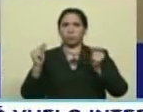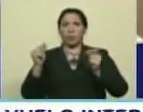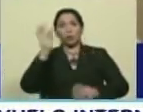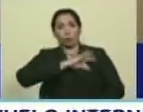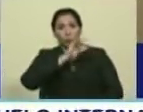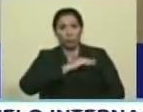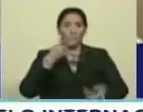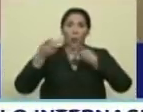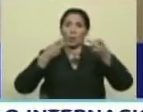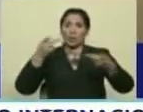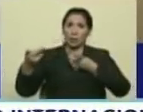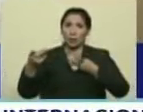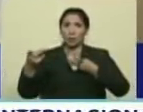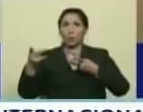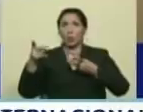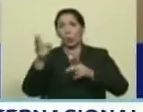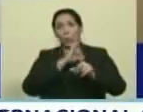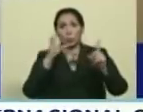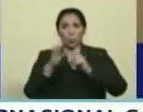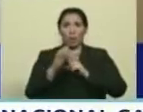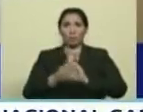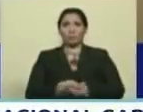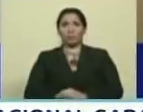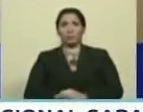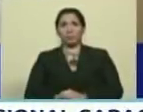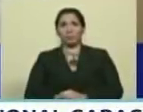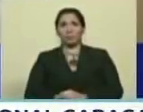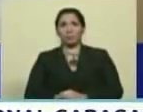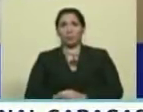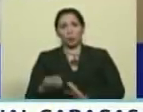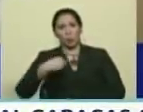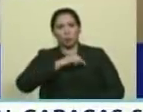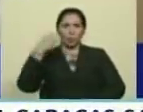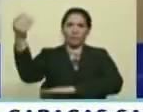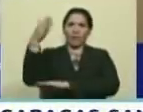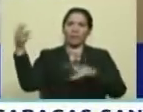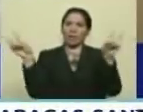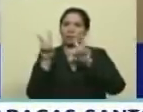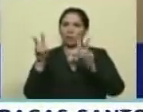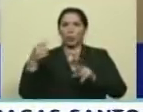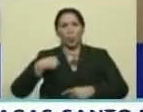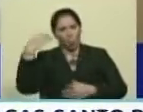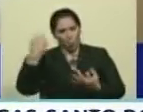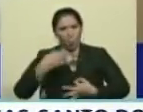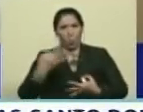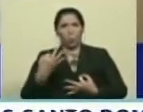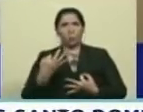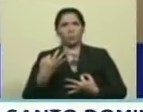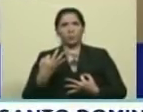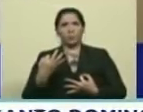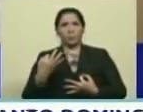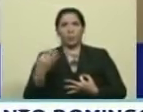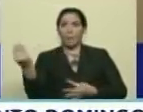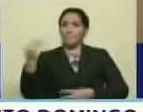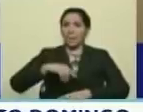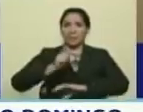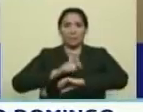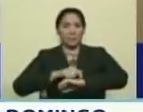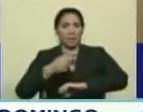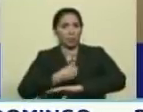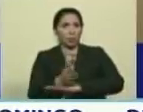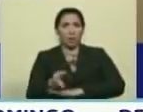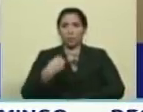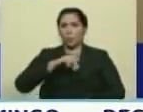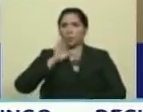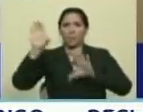en lo político, en lo moral, en lo cultural, hemos tenido la bandera de la victoria, estoy seguro que más temprano que tarde